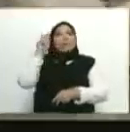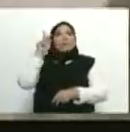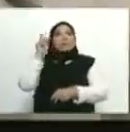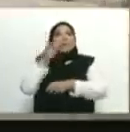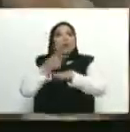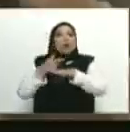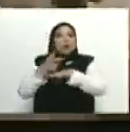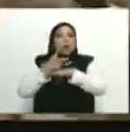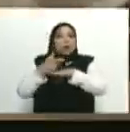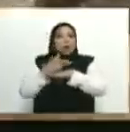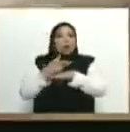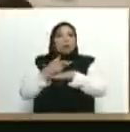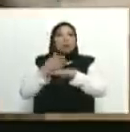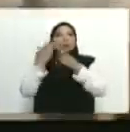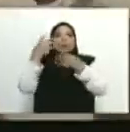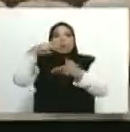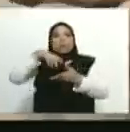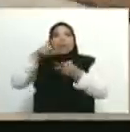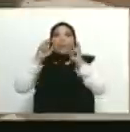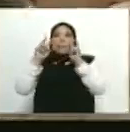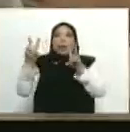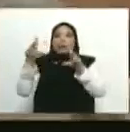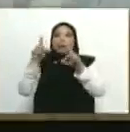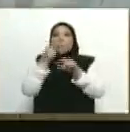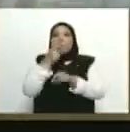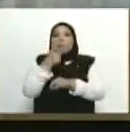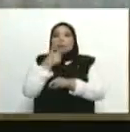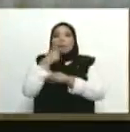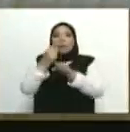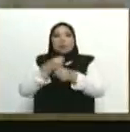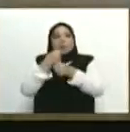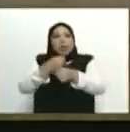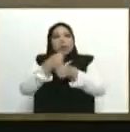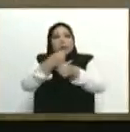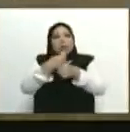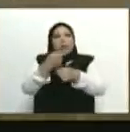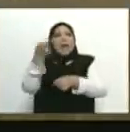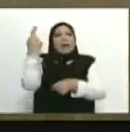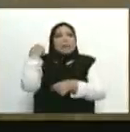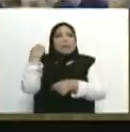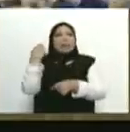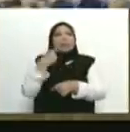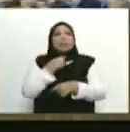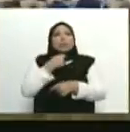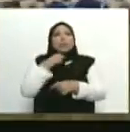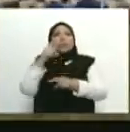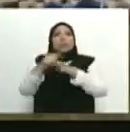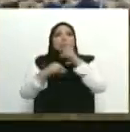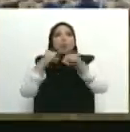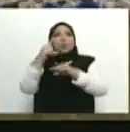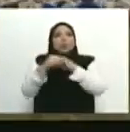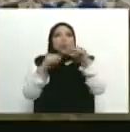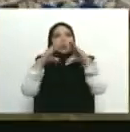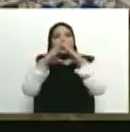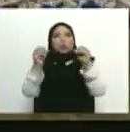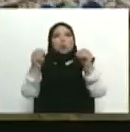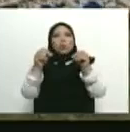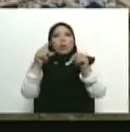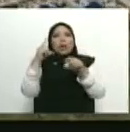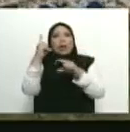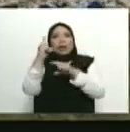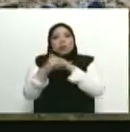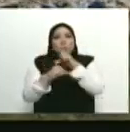Piñate. Ahí están, esas imágenes corrieron y fueron virales ayer por todas las redes.